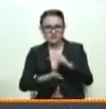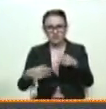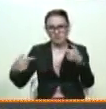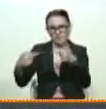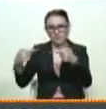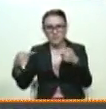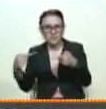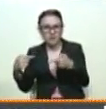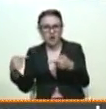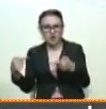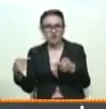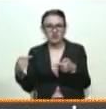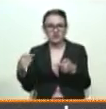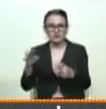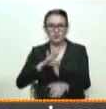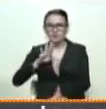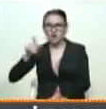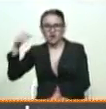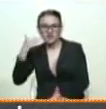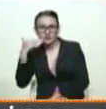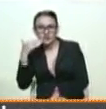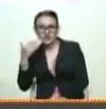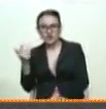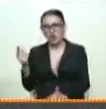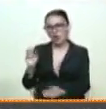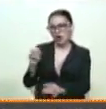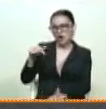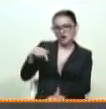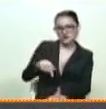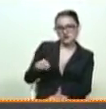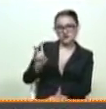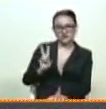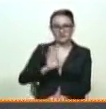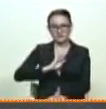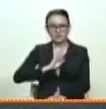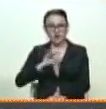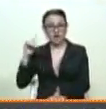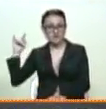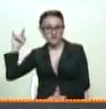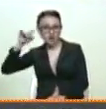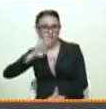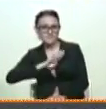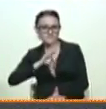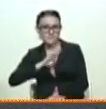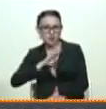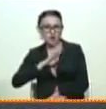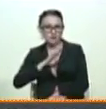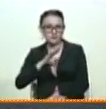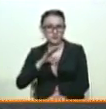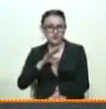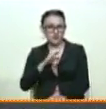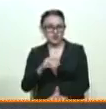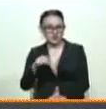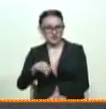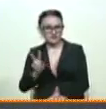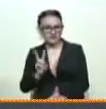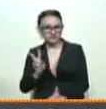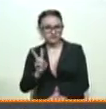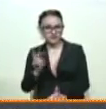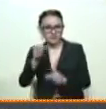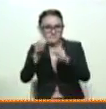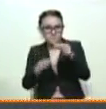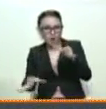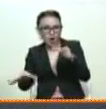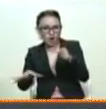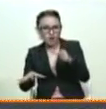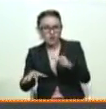nucleares del Imperio Norteamericano, ni en nuestros aviones cazabombarderos, con los